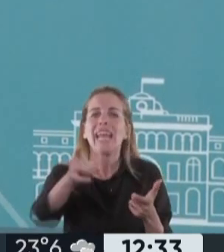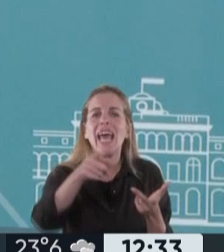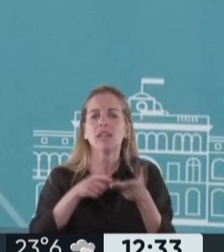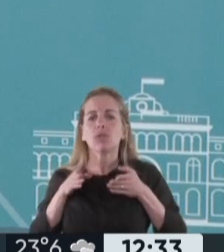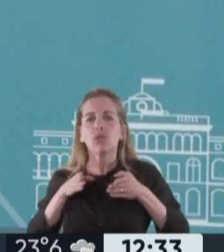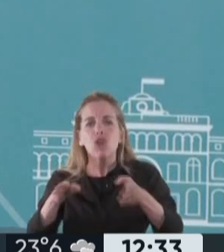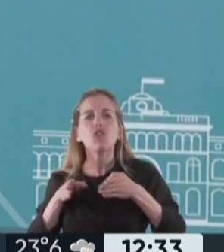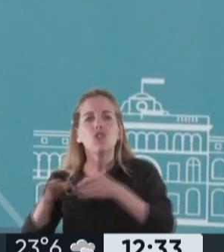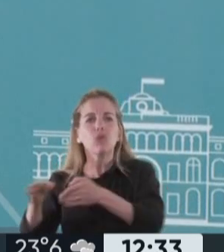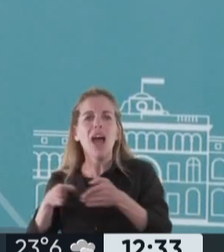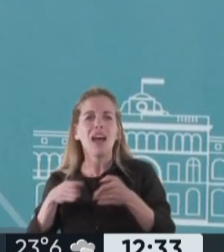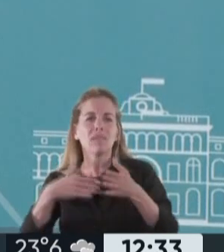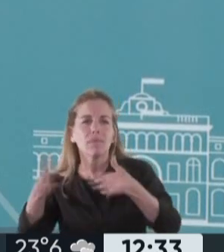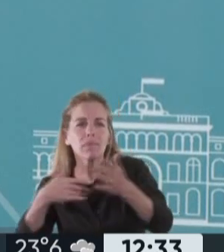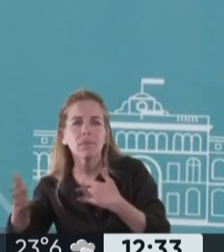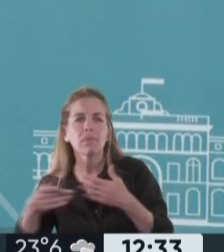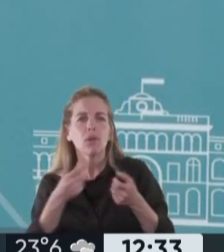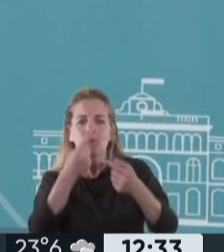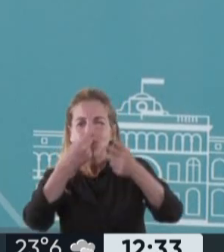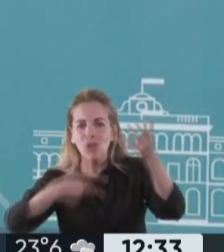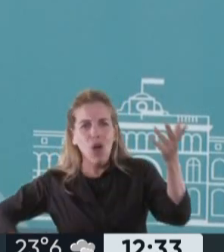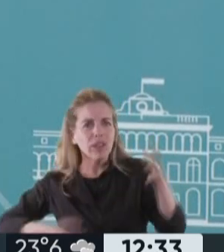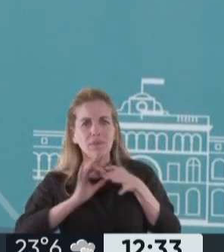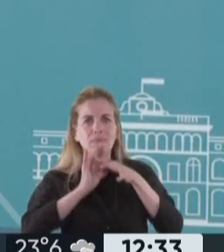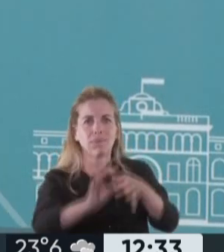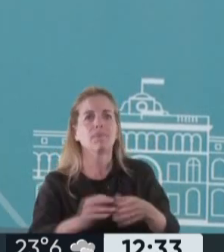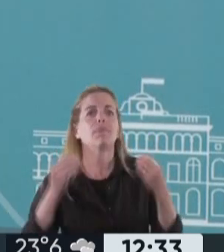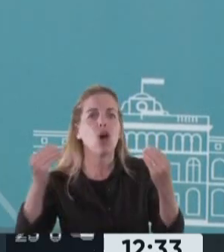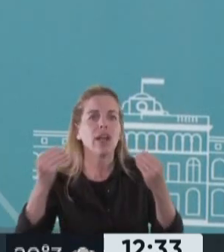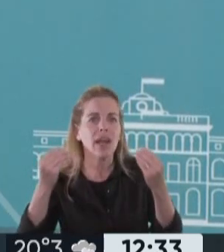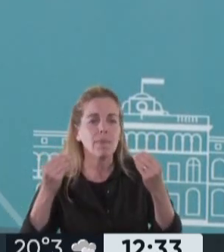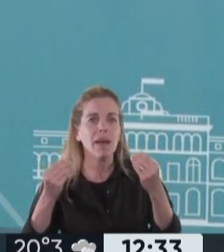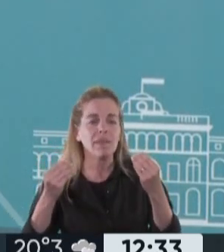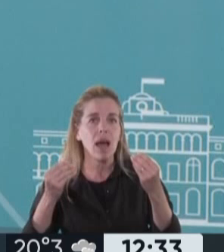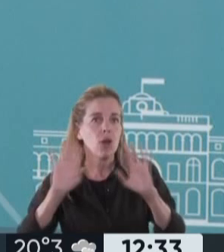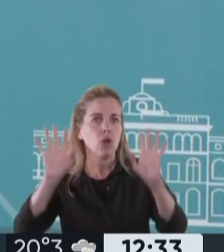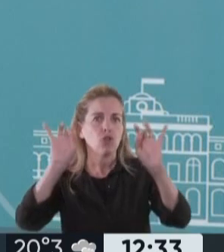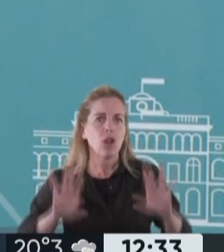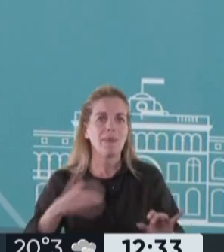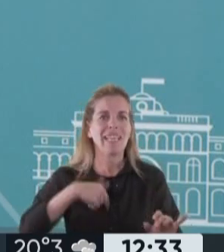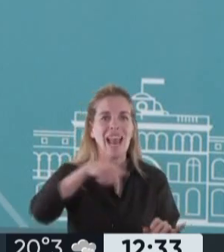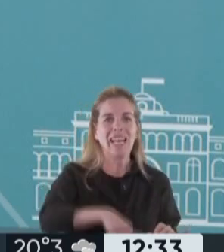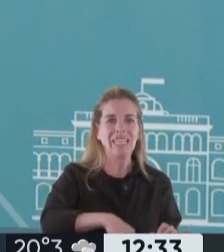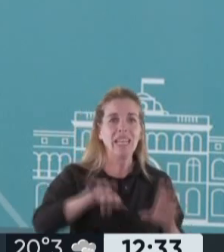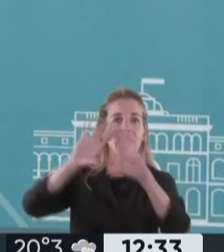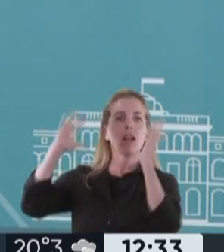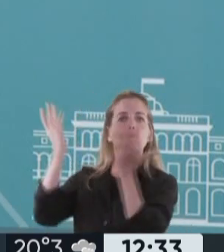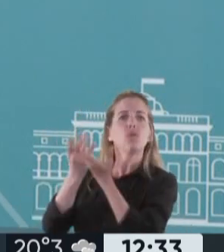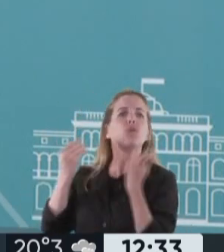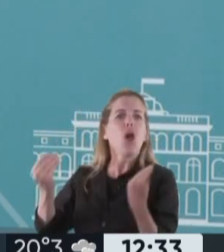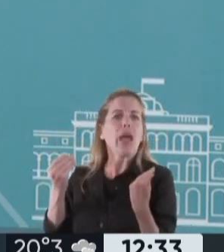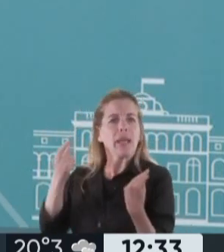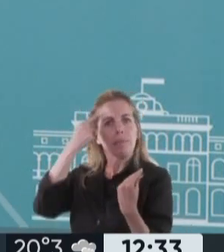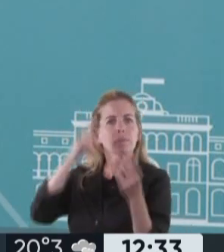ruta? Porque esto tiene que ver con una de las grandes dificultades que hay hoy, no en la Argentina, en el mundo, vinculado a lo que es la